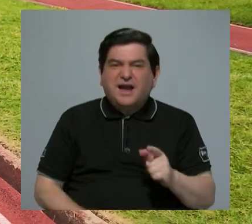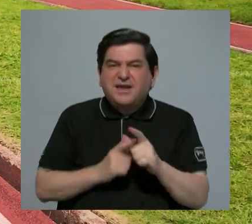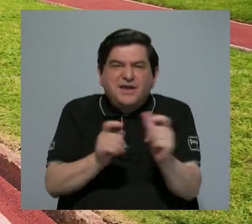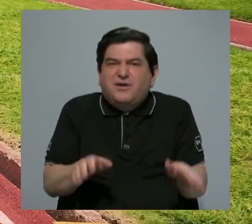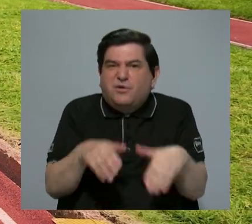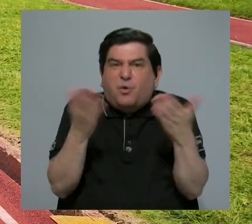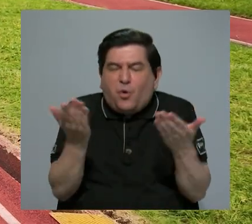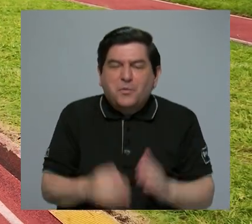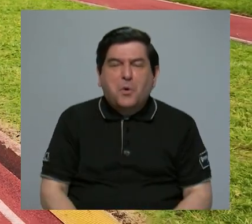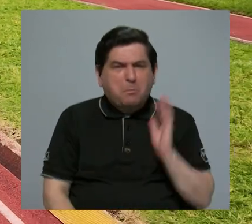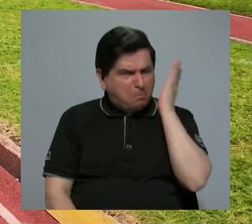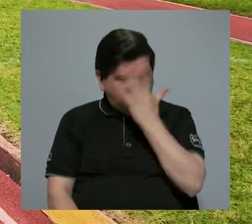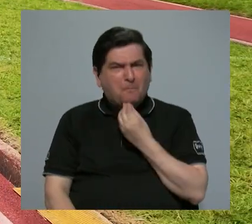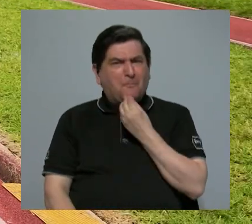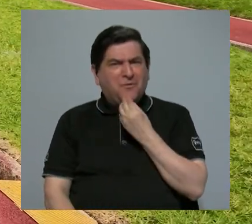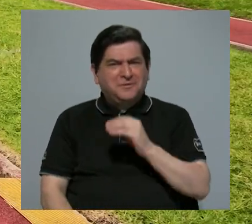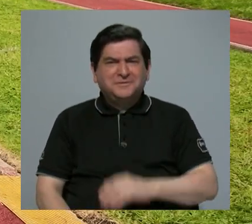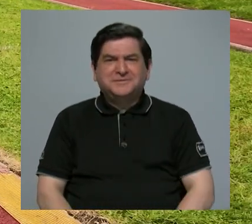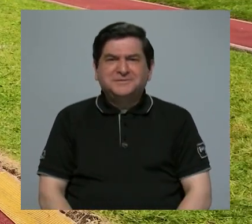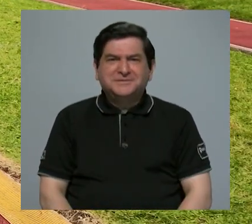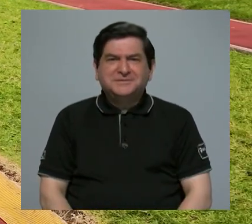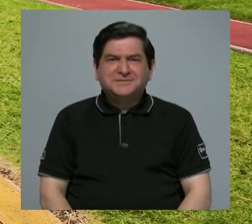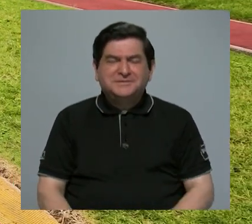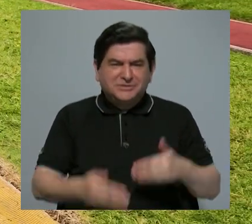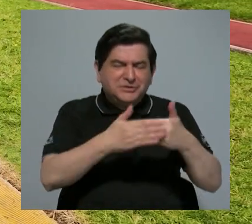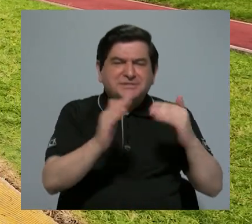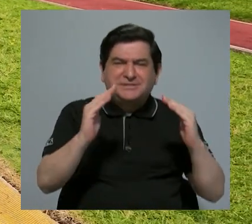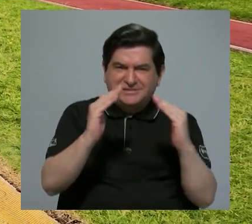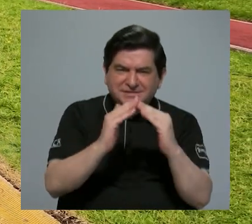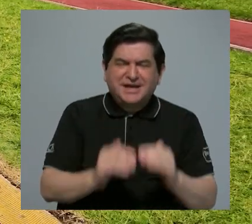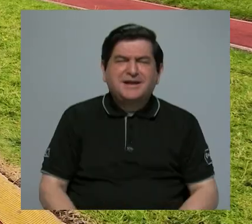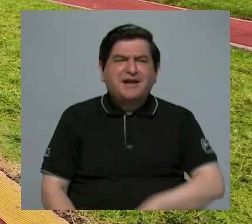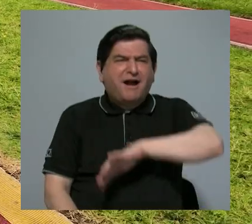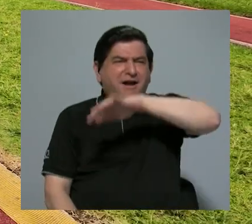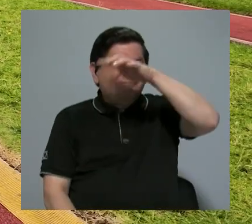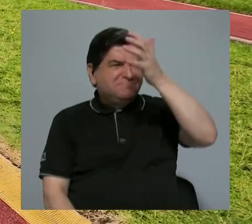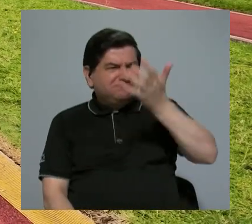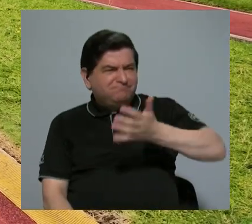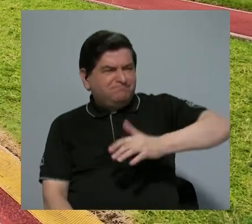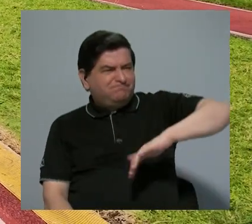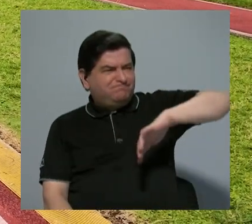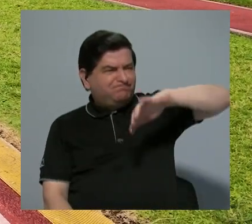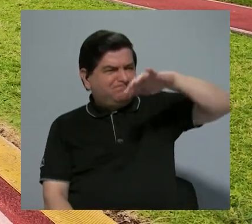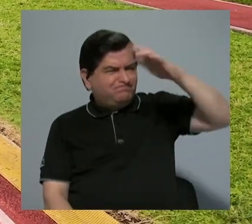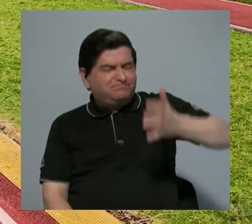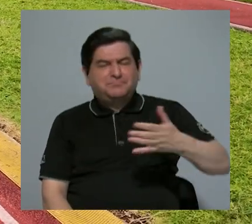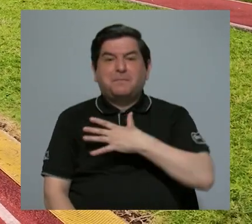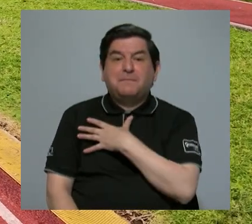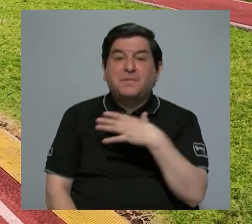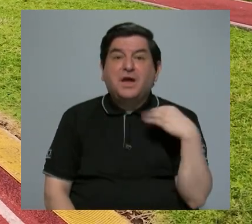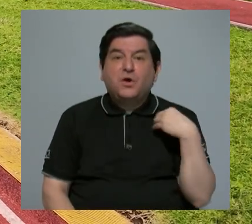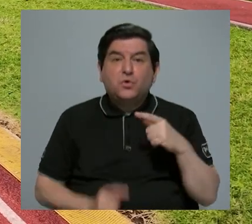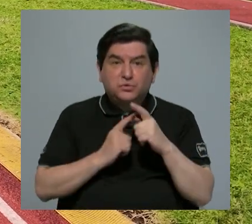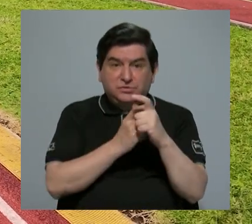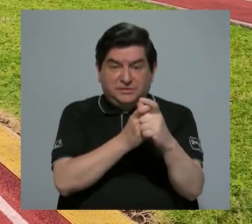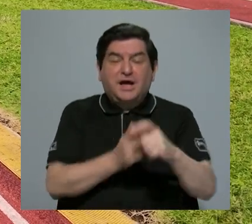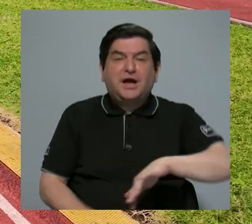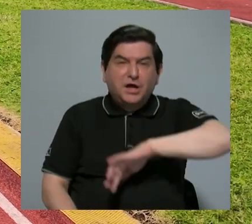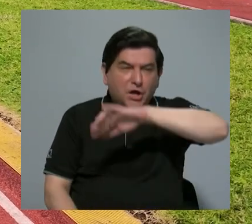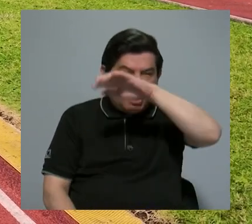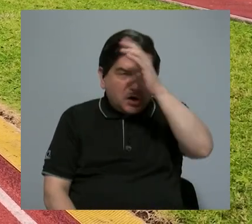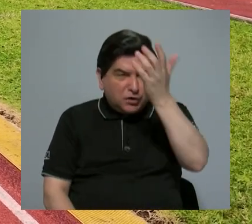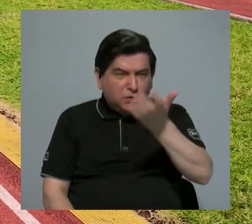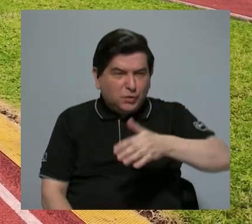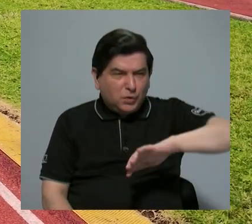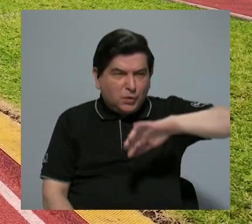Puriscal? Es súper bonito, bueno, cerca de mi casa hay como mucha montaña, entonces me gusta mucho correr en la